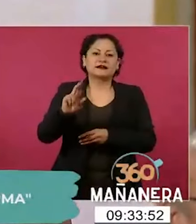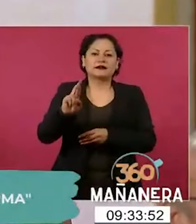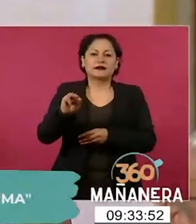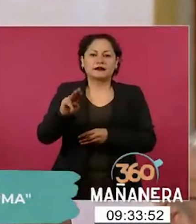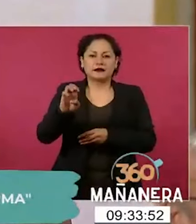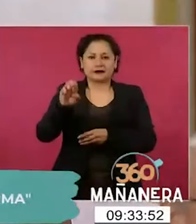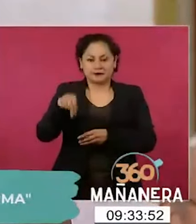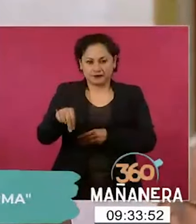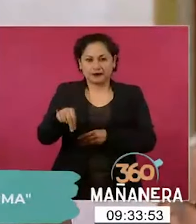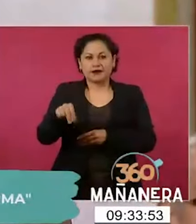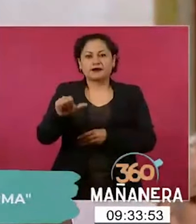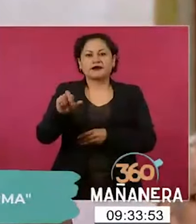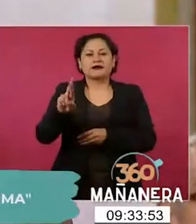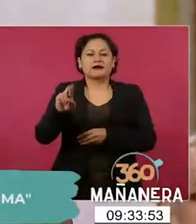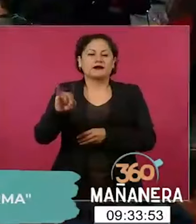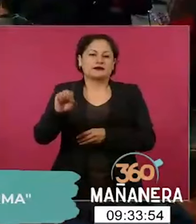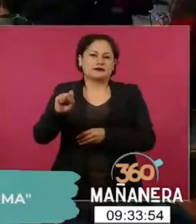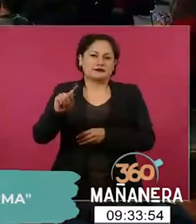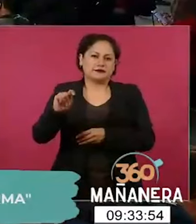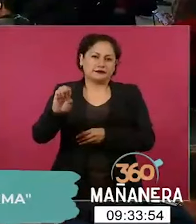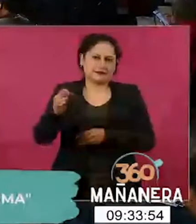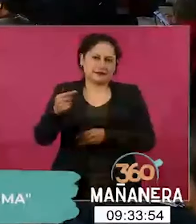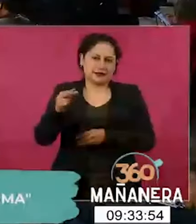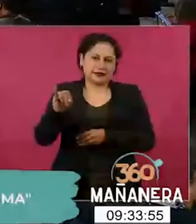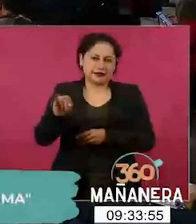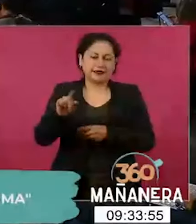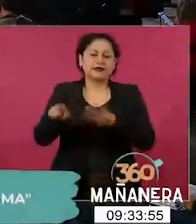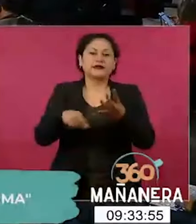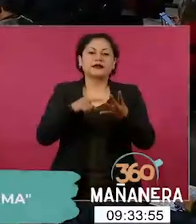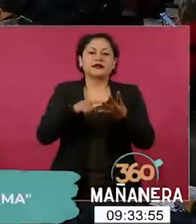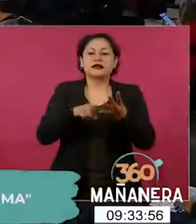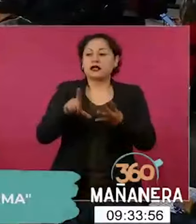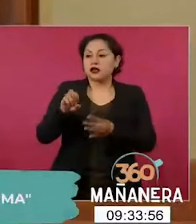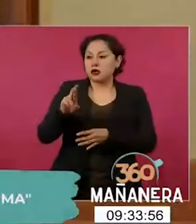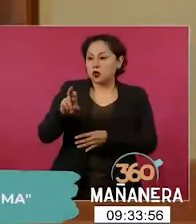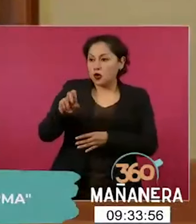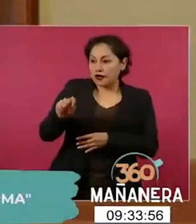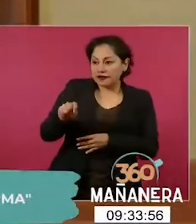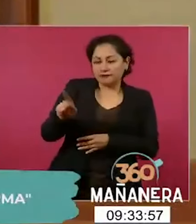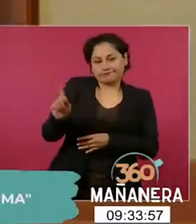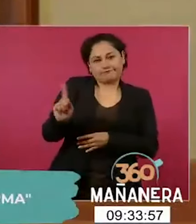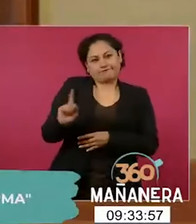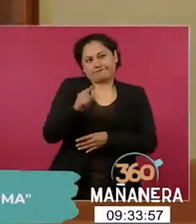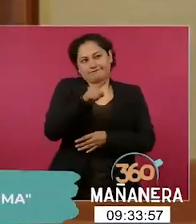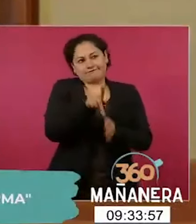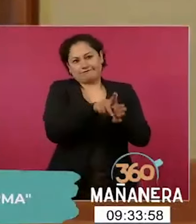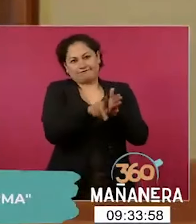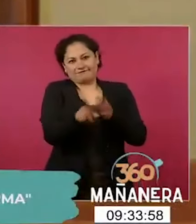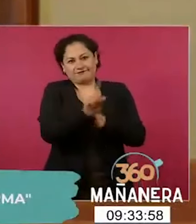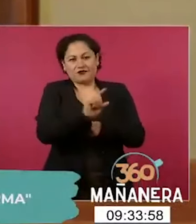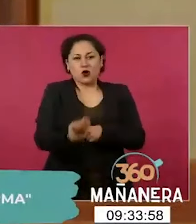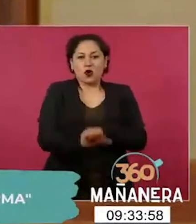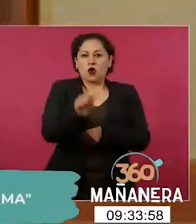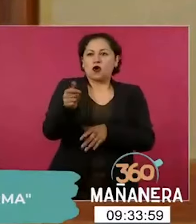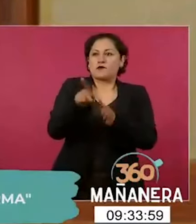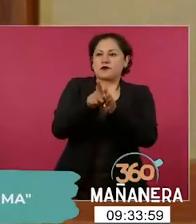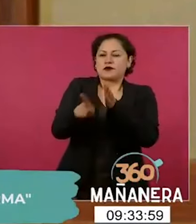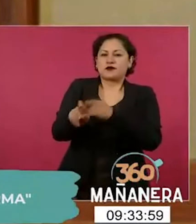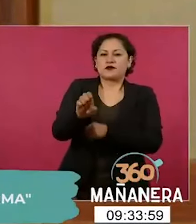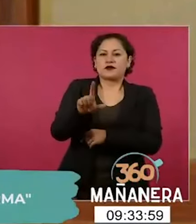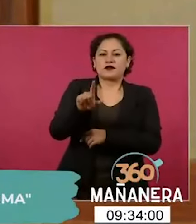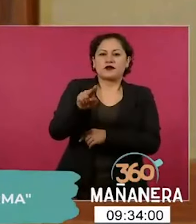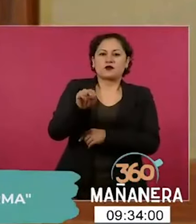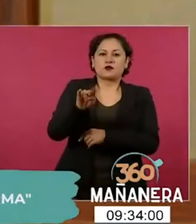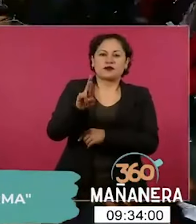arist lor de Mola No ese no escribe ahí es son de los expertos del universal